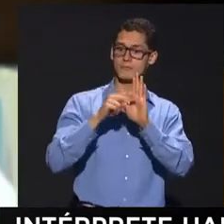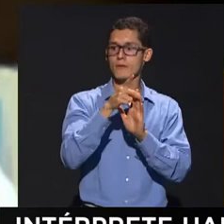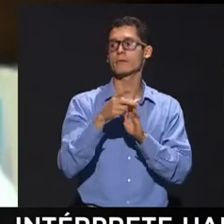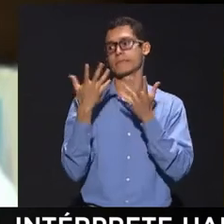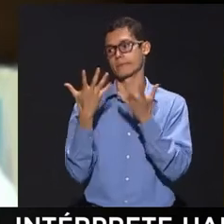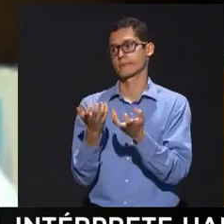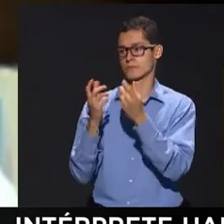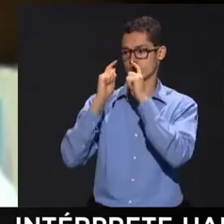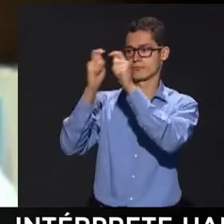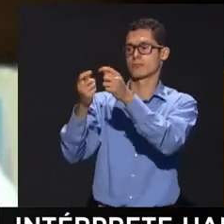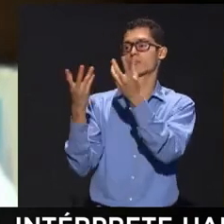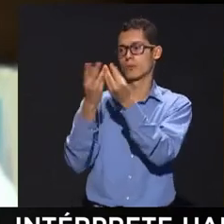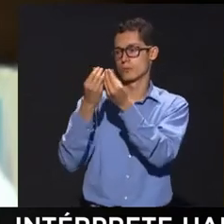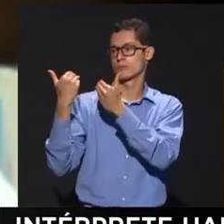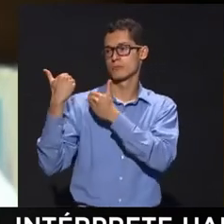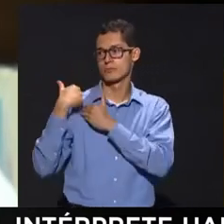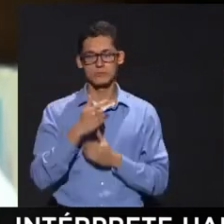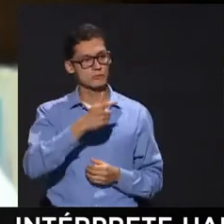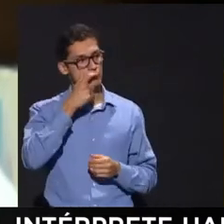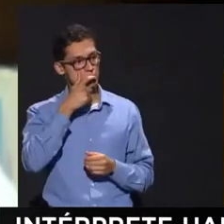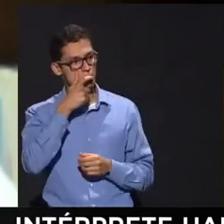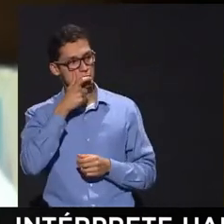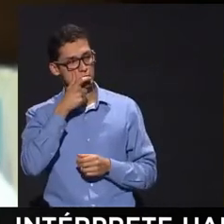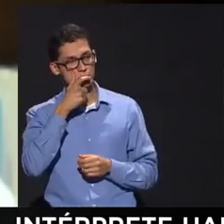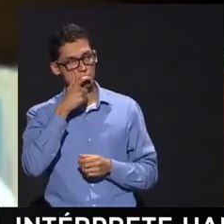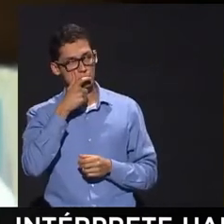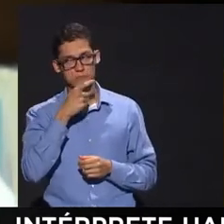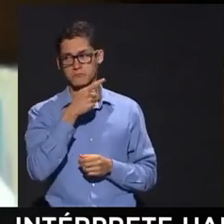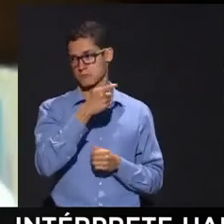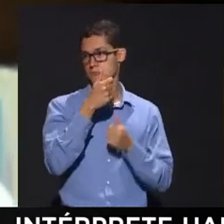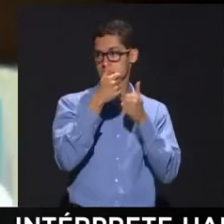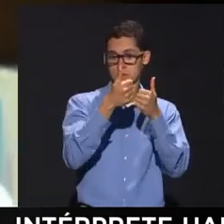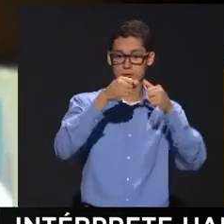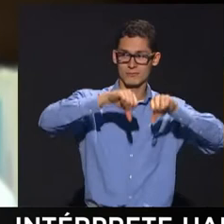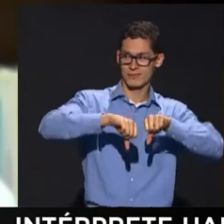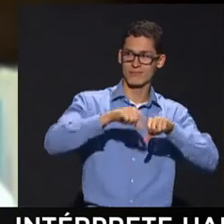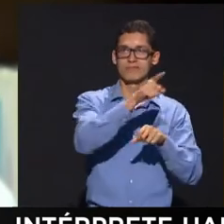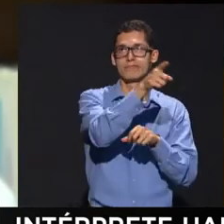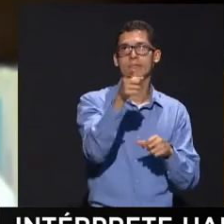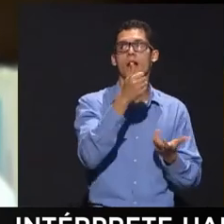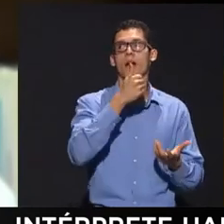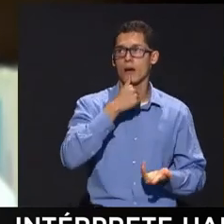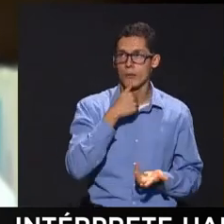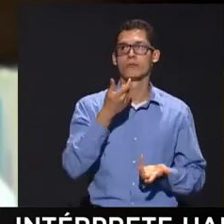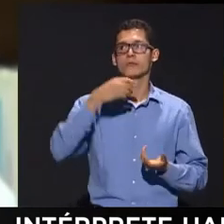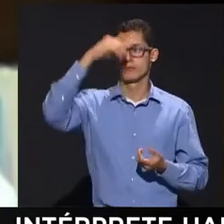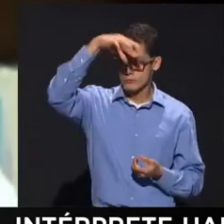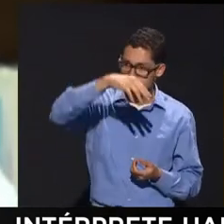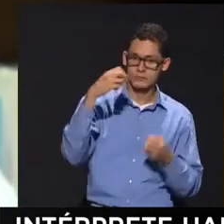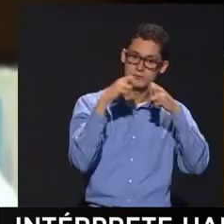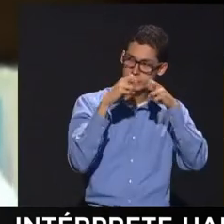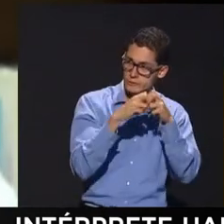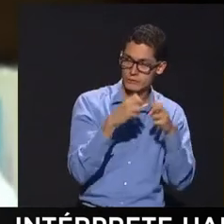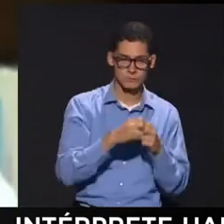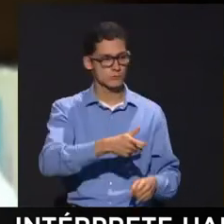servicios. Esas normas, Paola, regulan la forma como se prestan los servicios, regulan la calidad mínima en que se